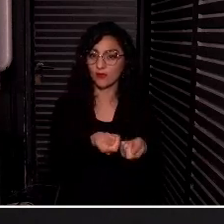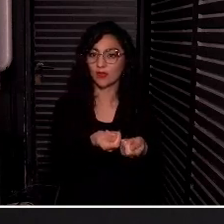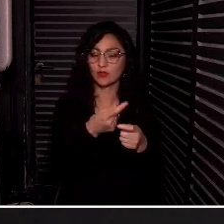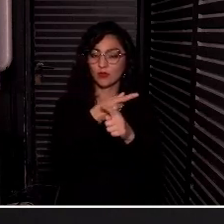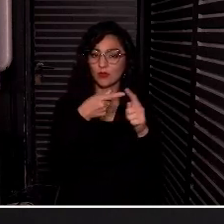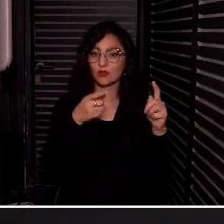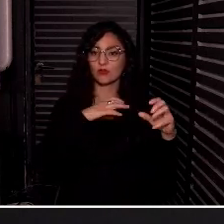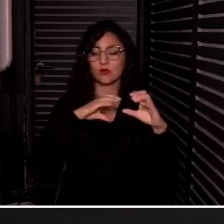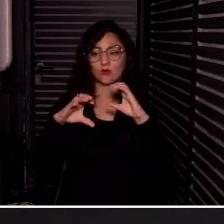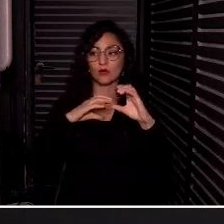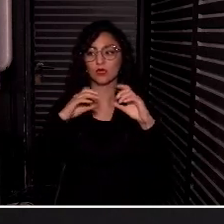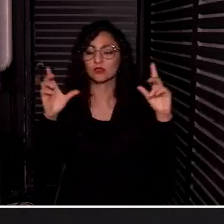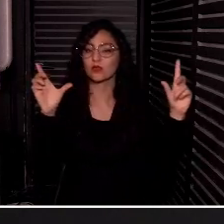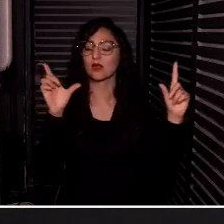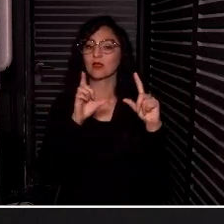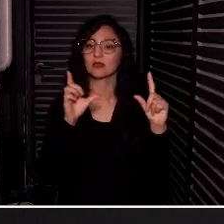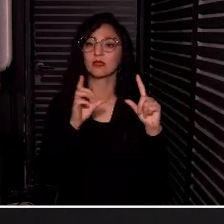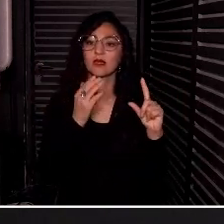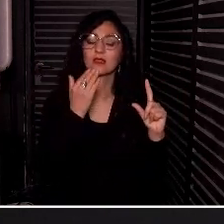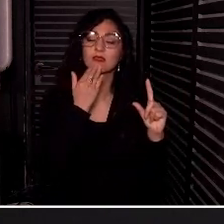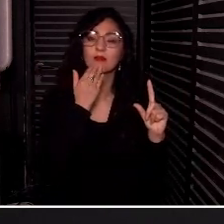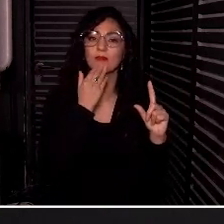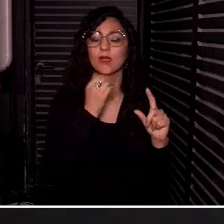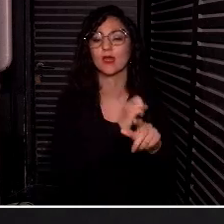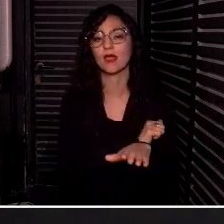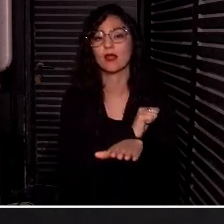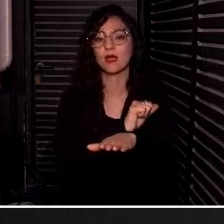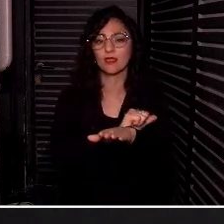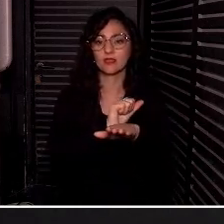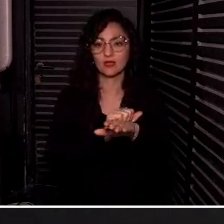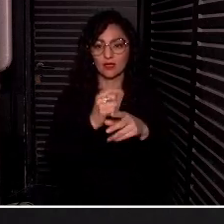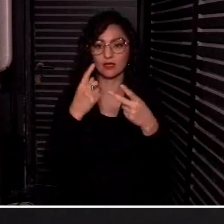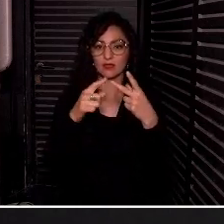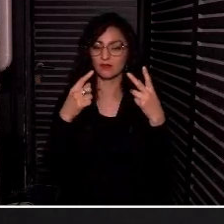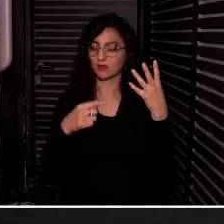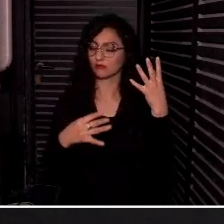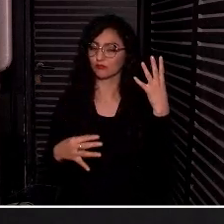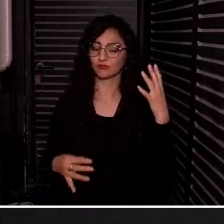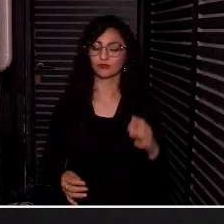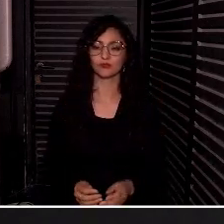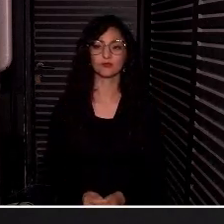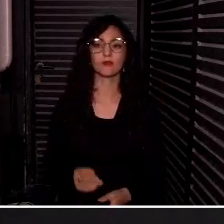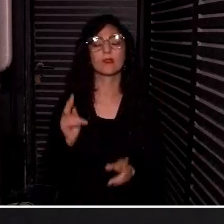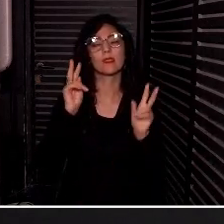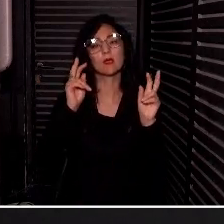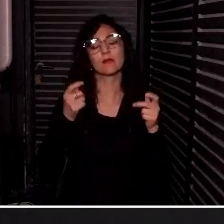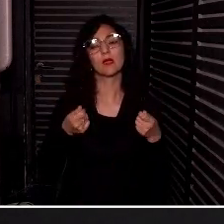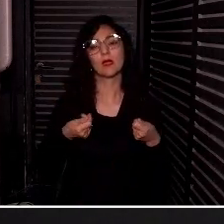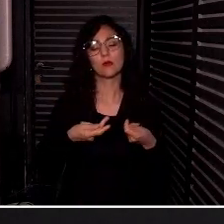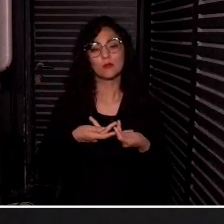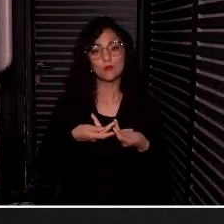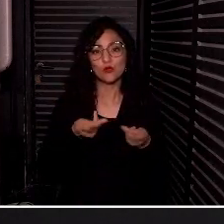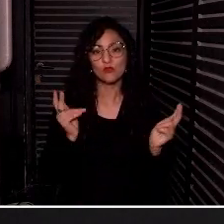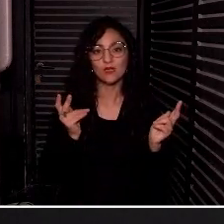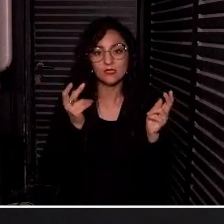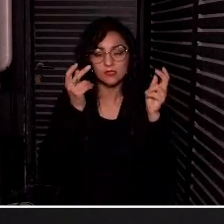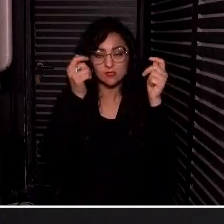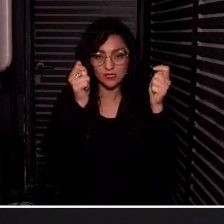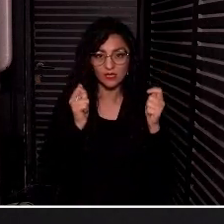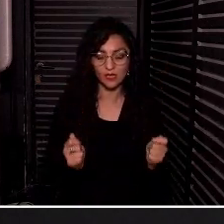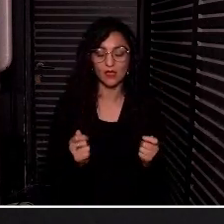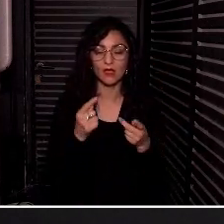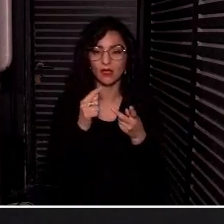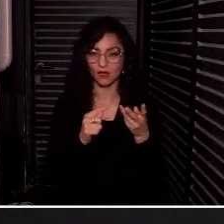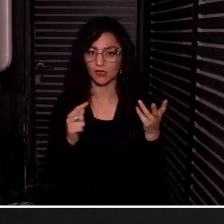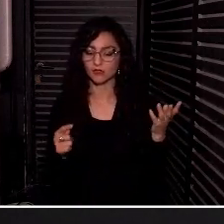donde pertenece la televisión y donde también está Ar catel y está arch y etcétera etcétera O sea la publicidad como medio de financiamiento de los o